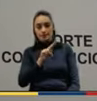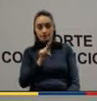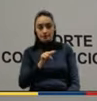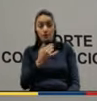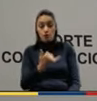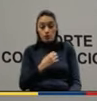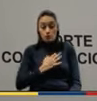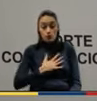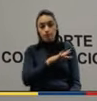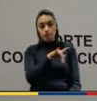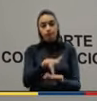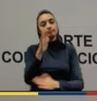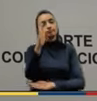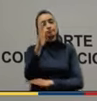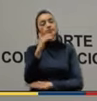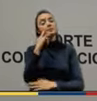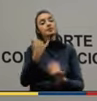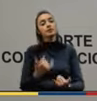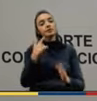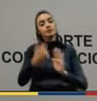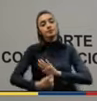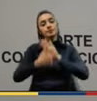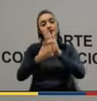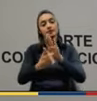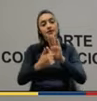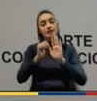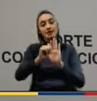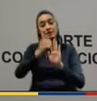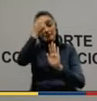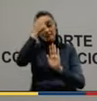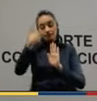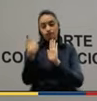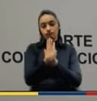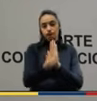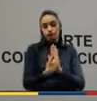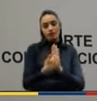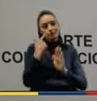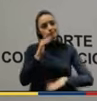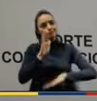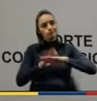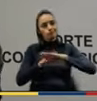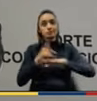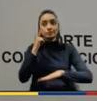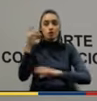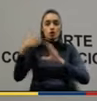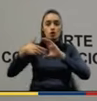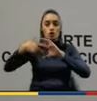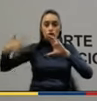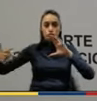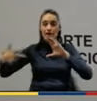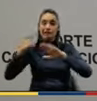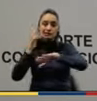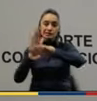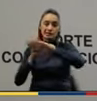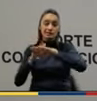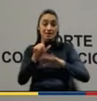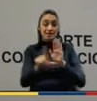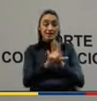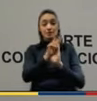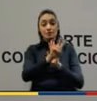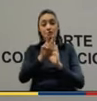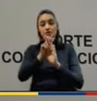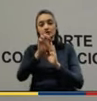esta audiencia. A continuación presentaré los principales argumentos por los cuales solicitamos a la Honorable Corte Constitucional declarar la inconstitucionalidad de la Ley 2273